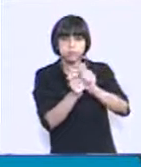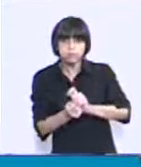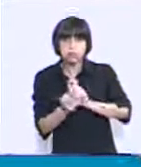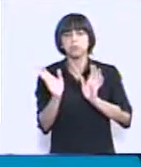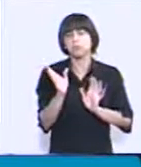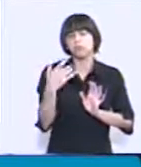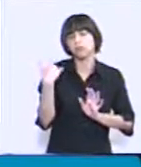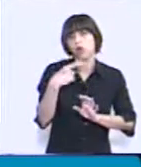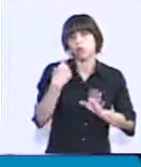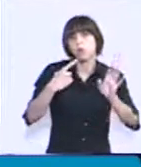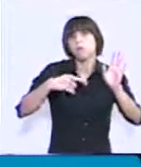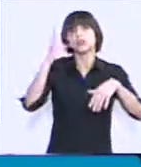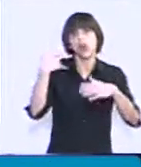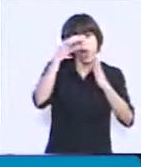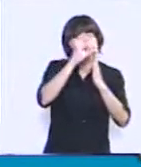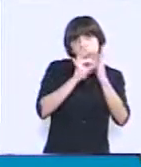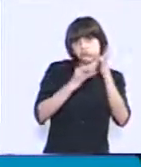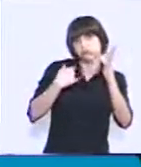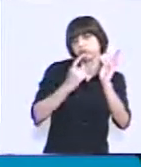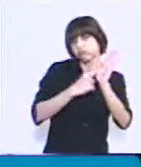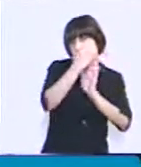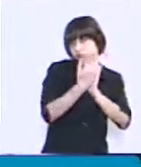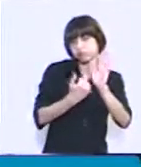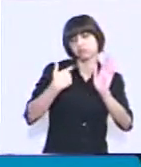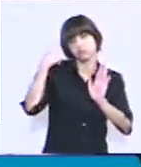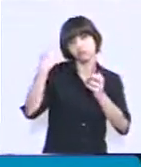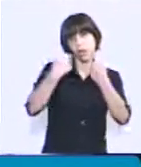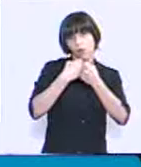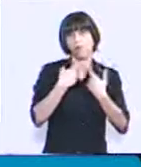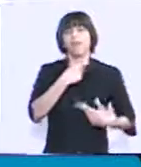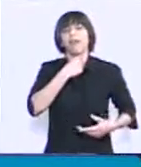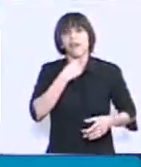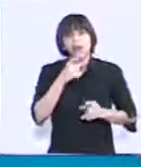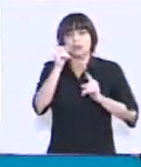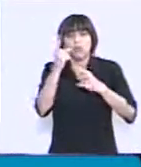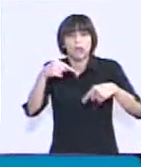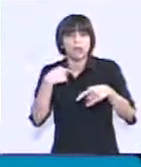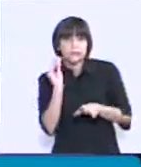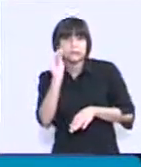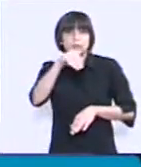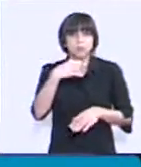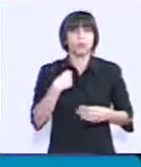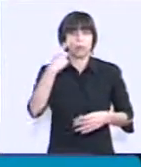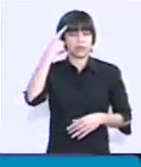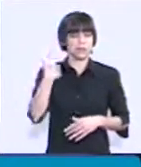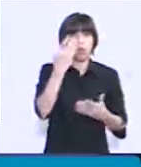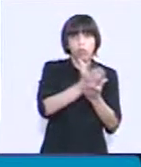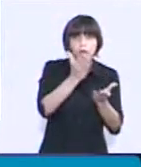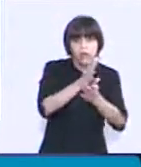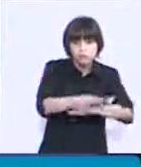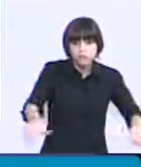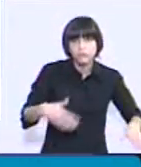a sugerir lo que a nuestro entender permite una ampliación de derechos y una verdadera política